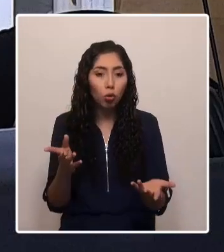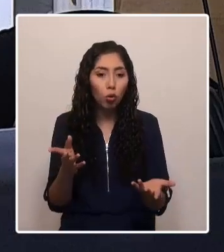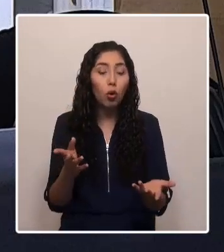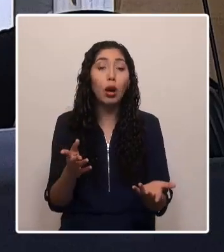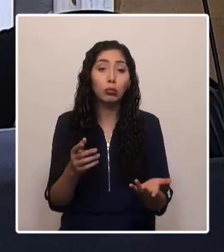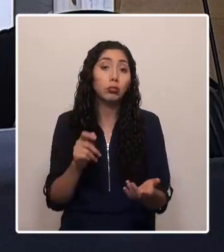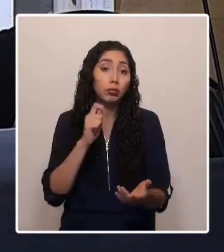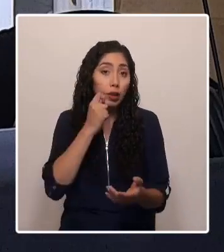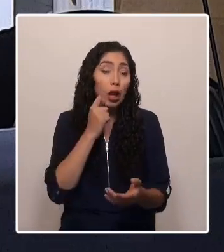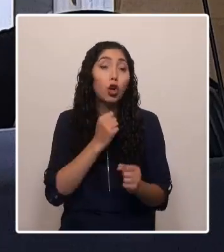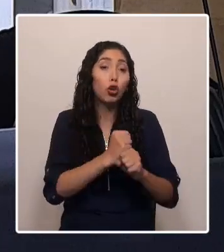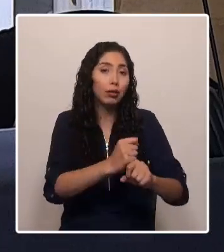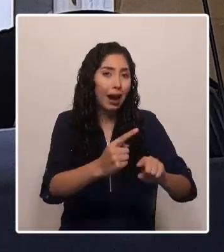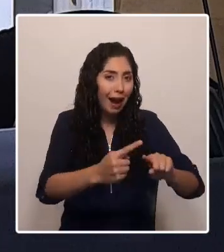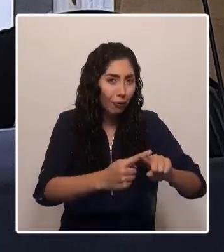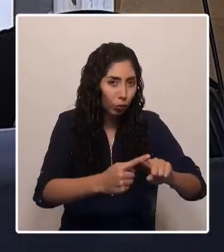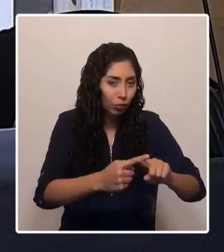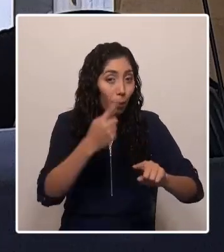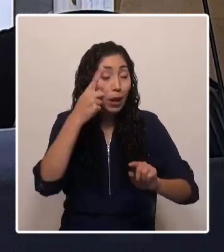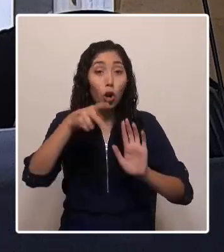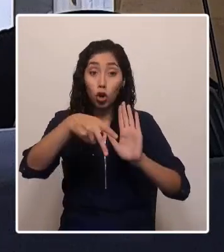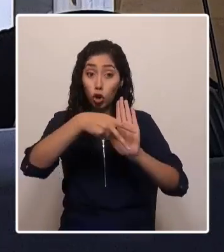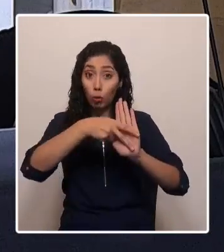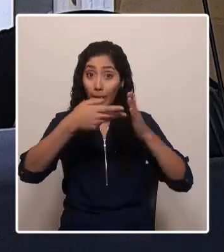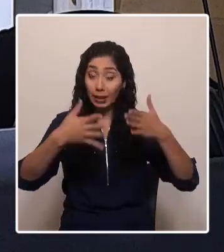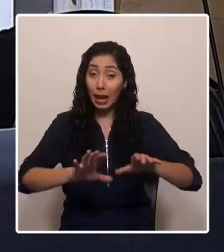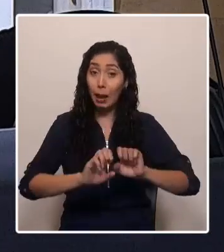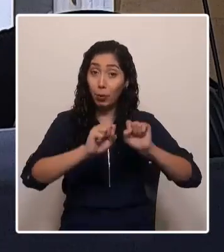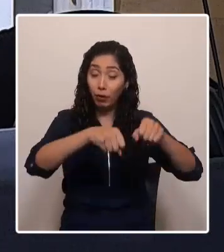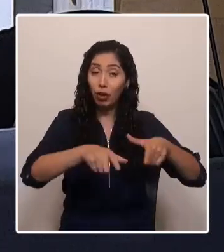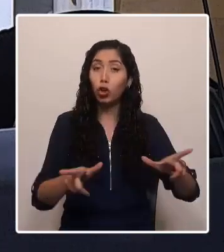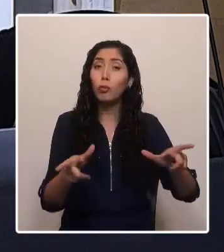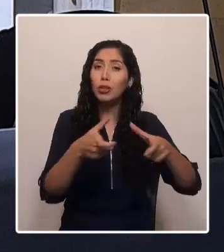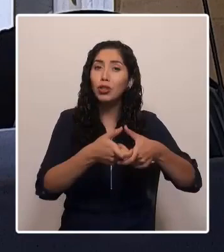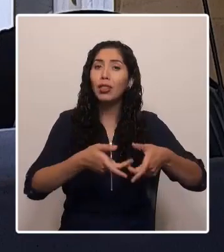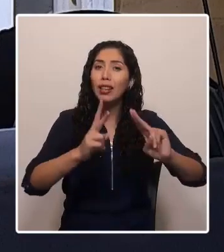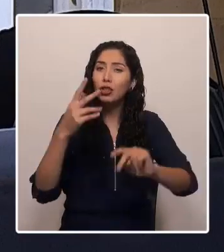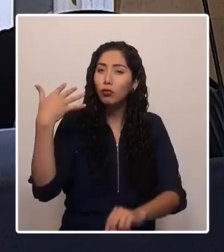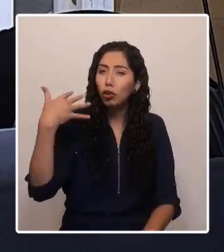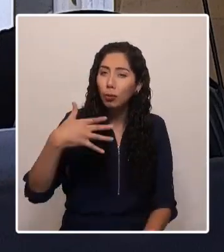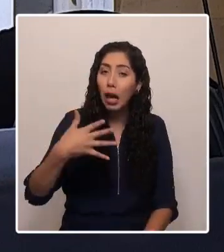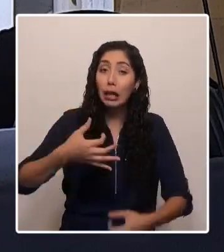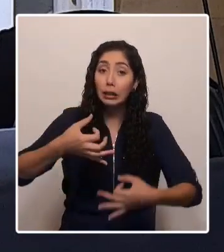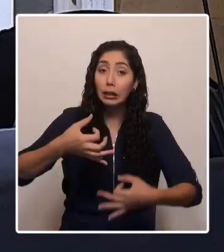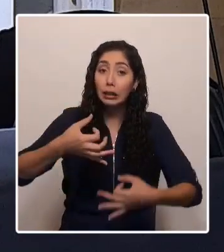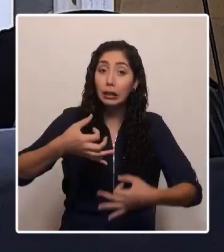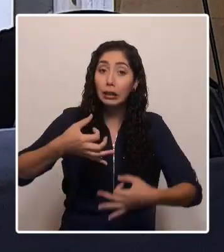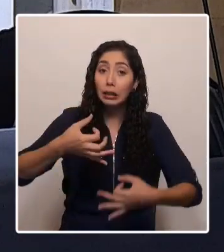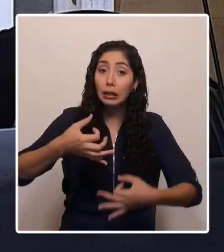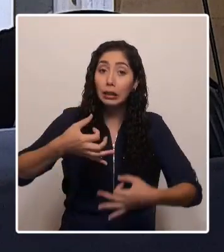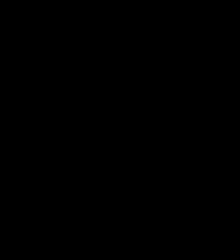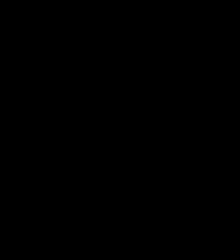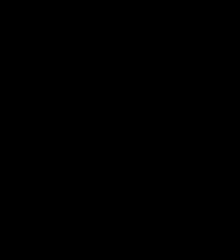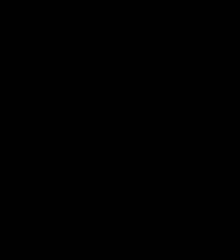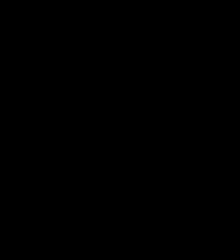ámbito, considero que la norma ya aprobada en la Comisión de Derechos Fundamentales, asegurando a las personas el derecho a la protección